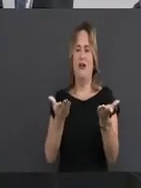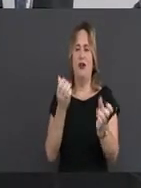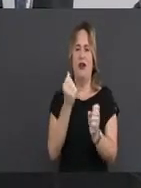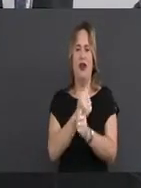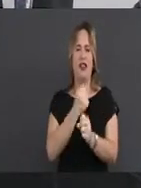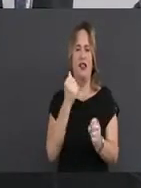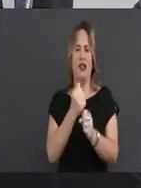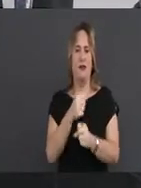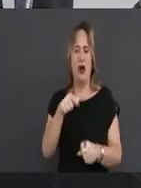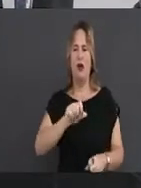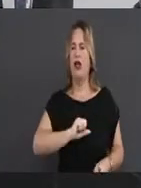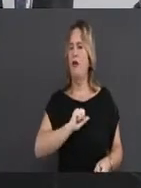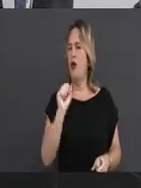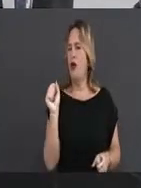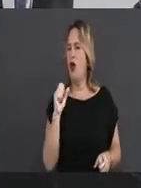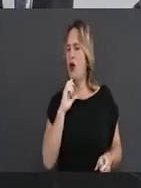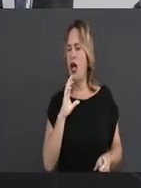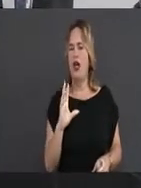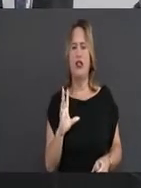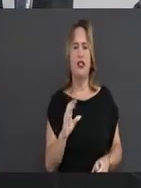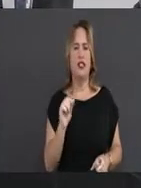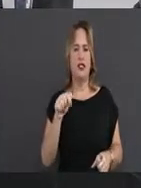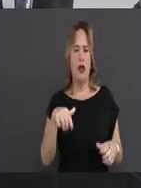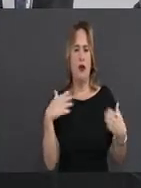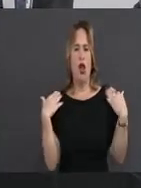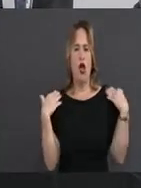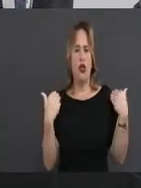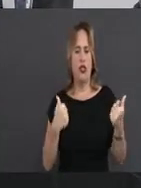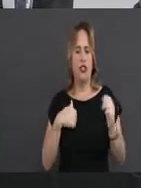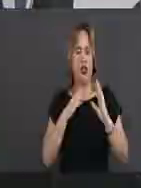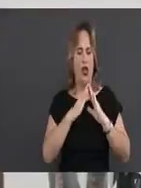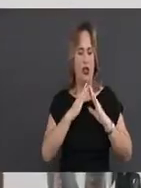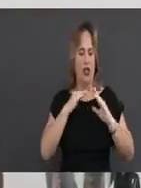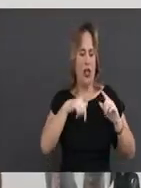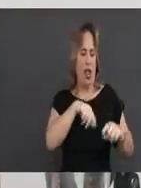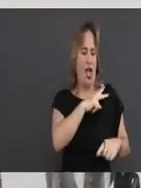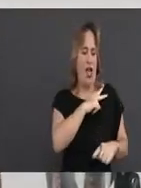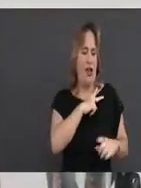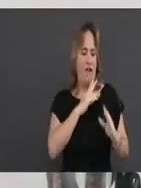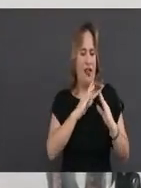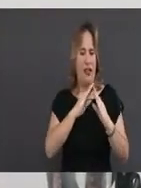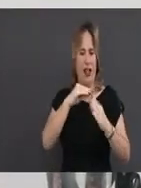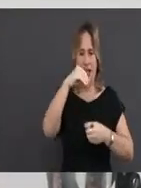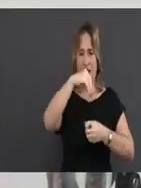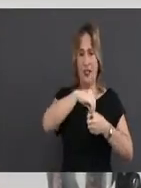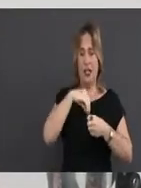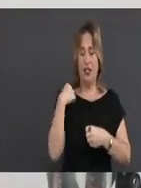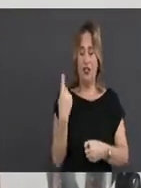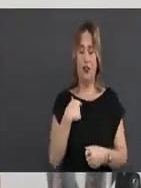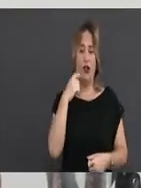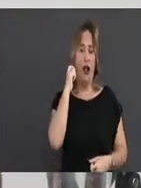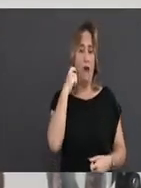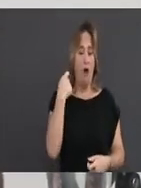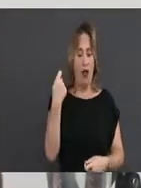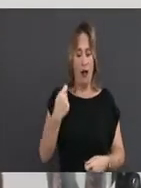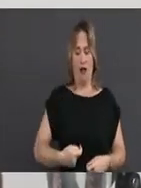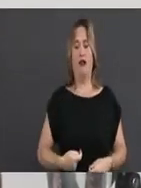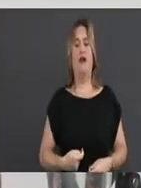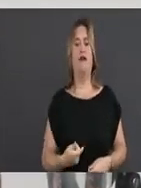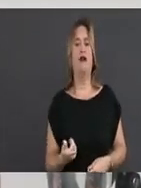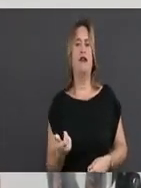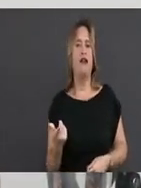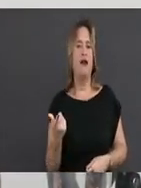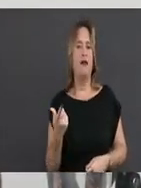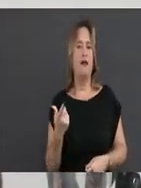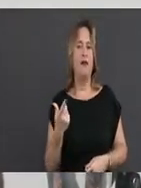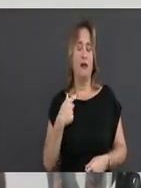que seguimos teniendo desde la dirección del hogar, desde la dirección de todo. Somos nosotros las mujeres. Ayer tuvimos